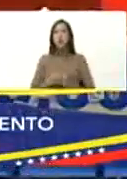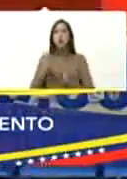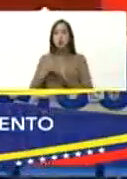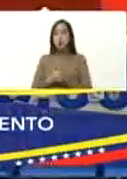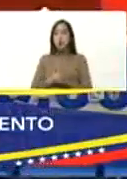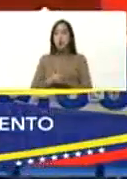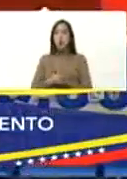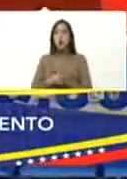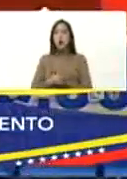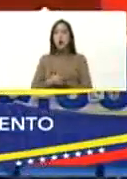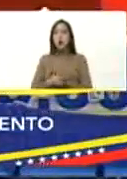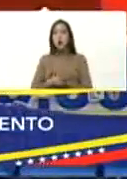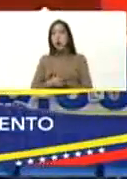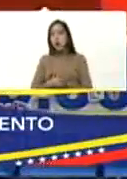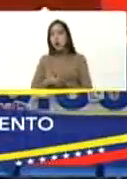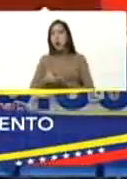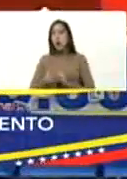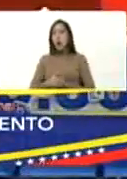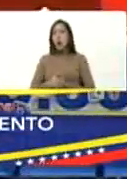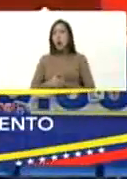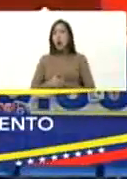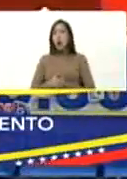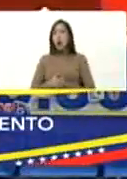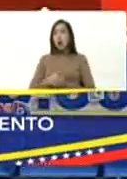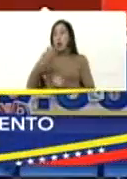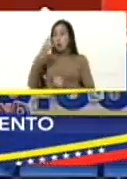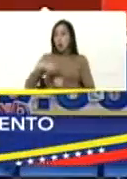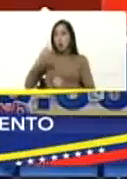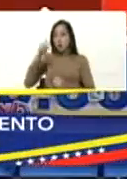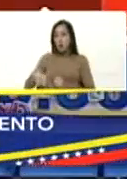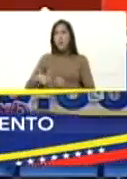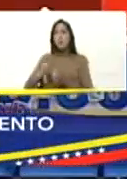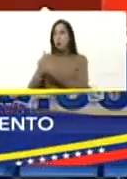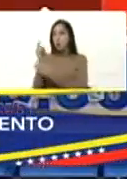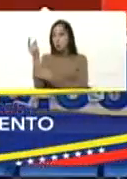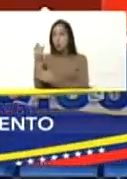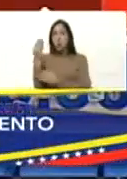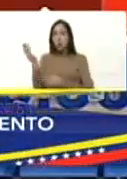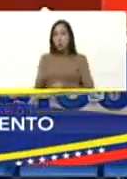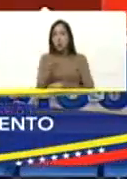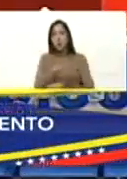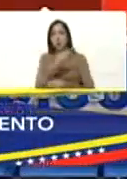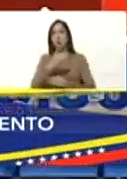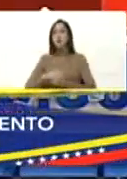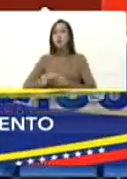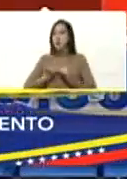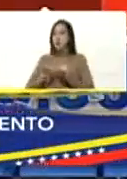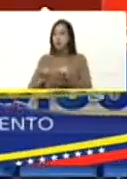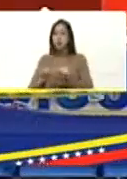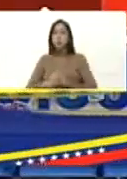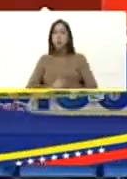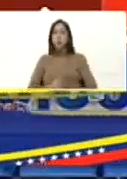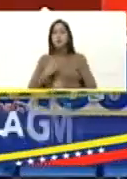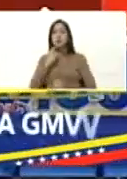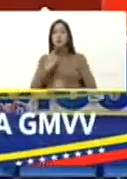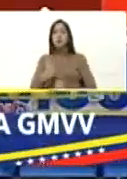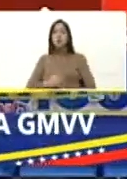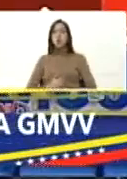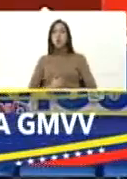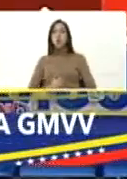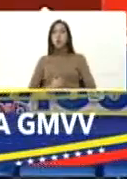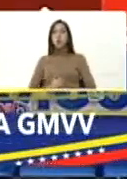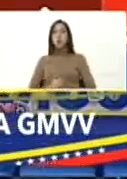madura, mete la hoz porque ha llegado la cosecha. y dijo también, ¿con